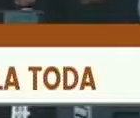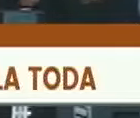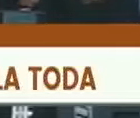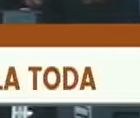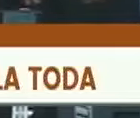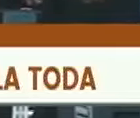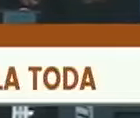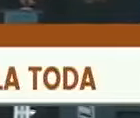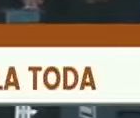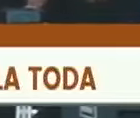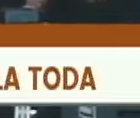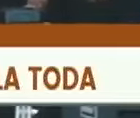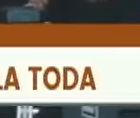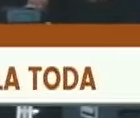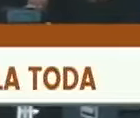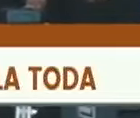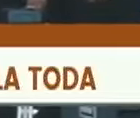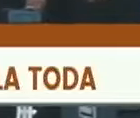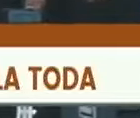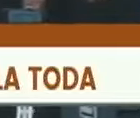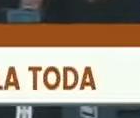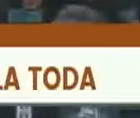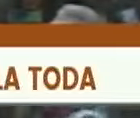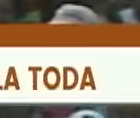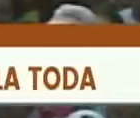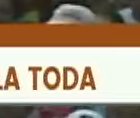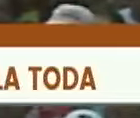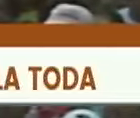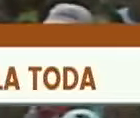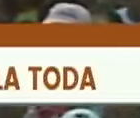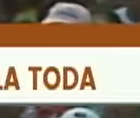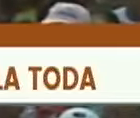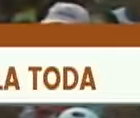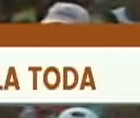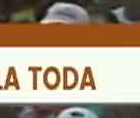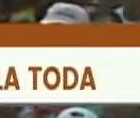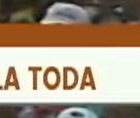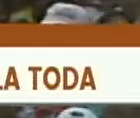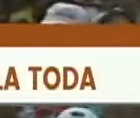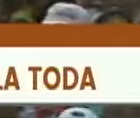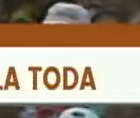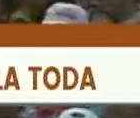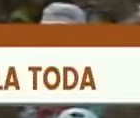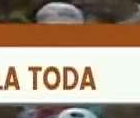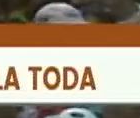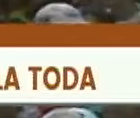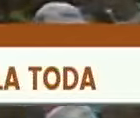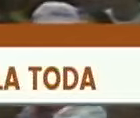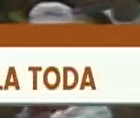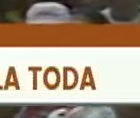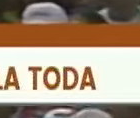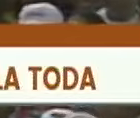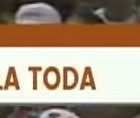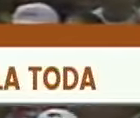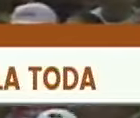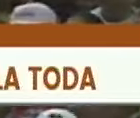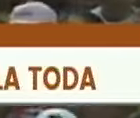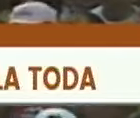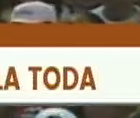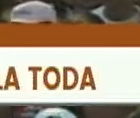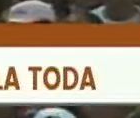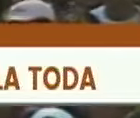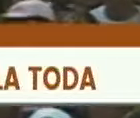es de Oriente, a uno que en los momentos más difíciles de la patria ha puesto el pie y ha